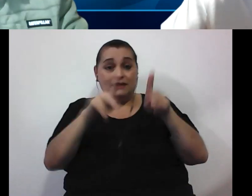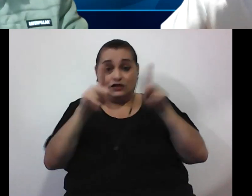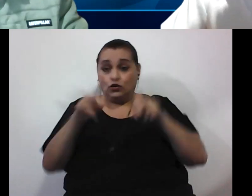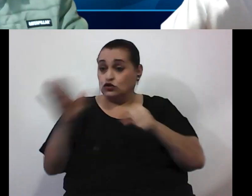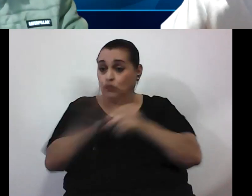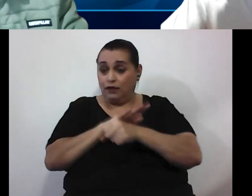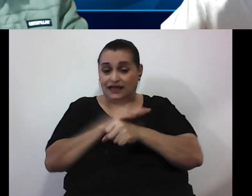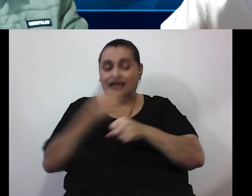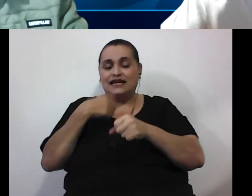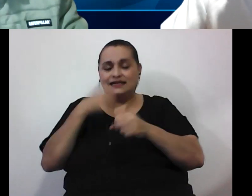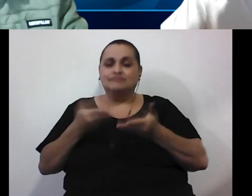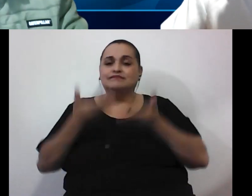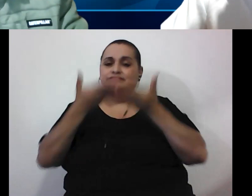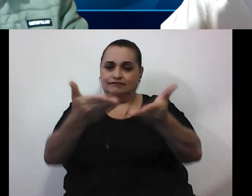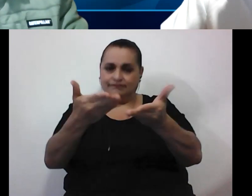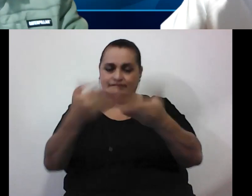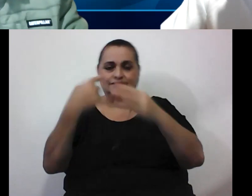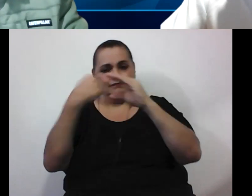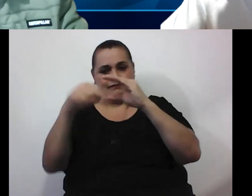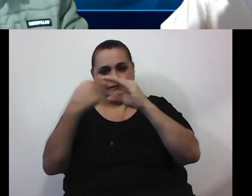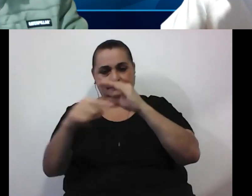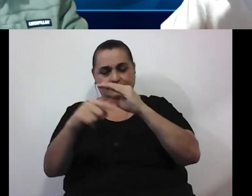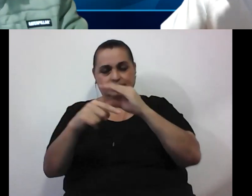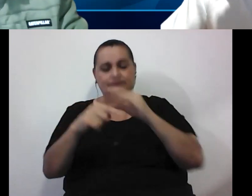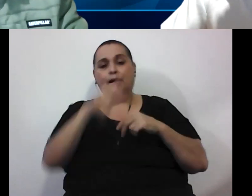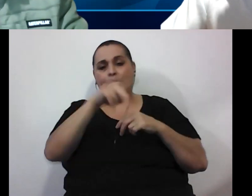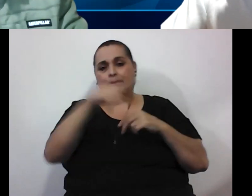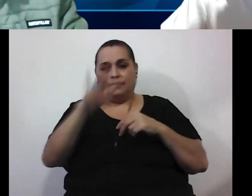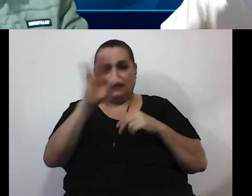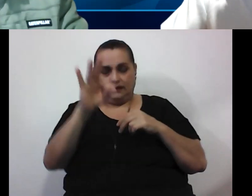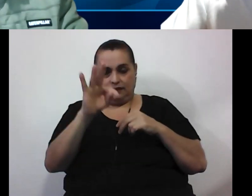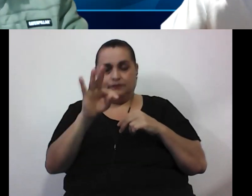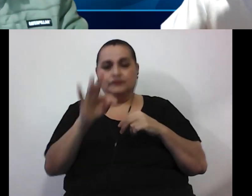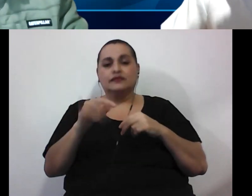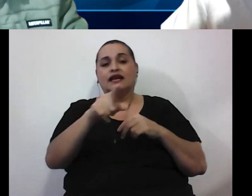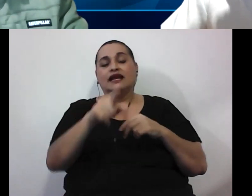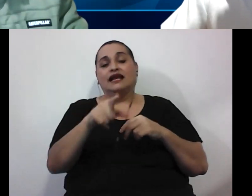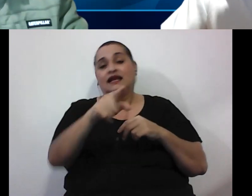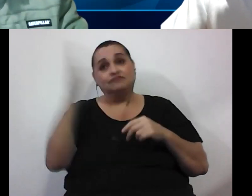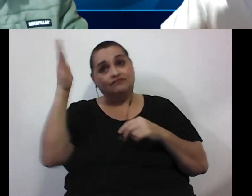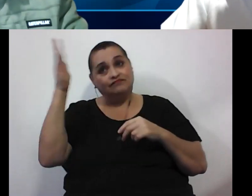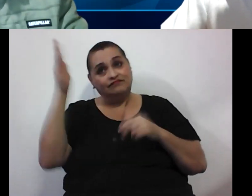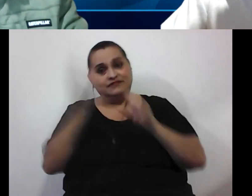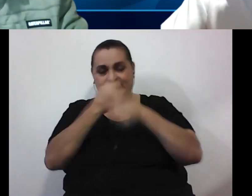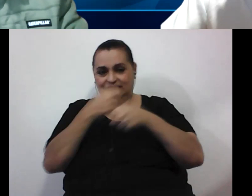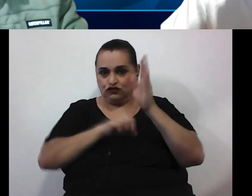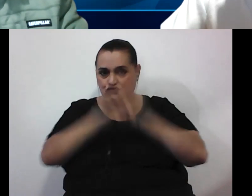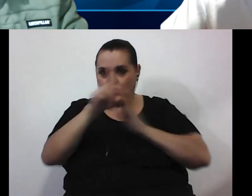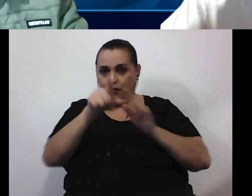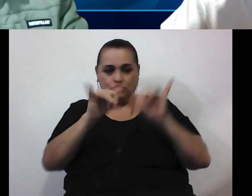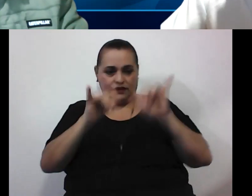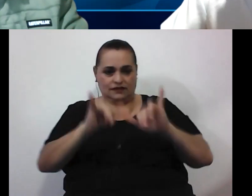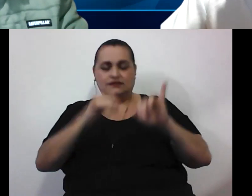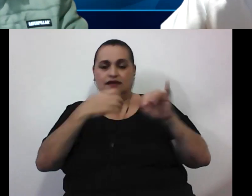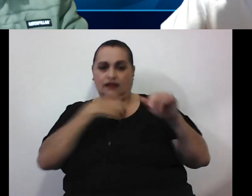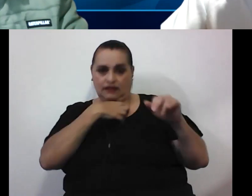vamos a estarles haciendo llegar la PPT que Sender ha desarrollado para que la tengan ahí